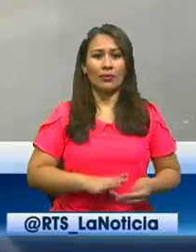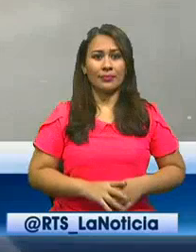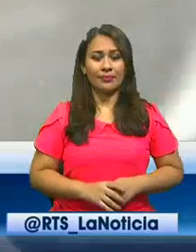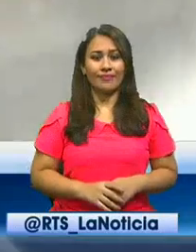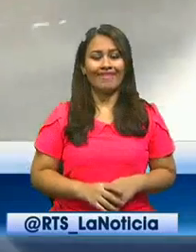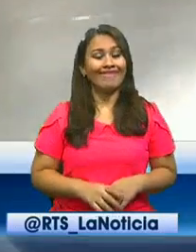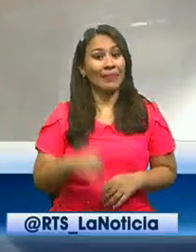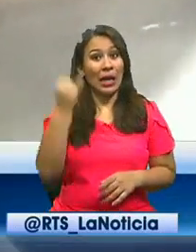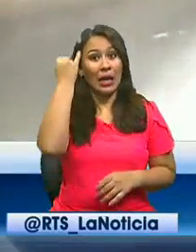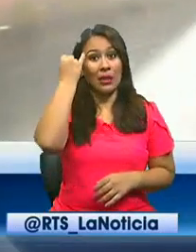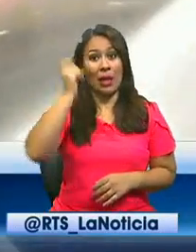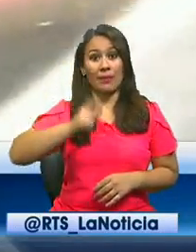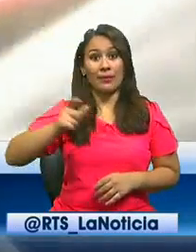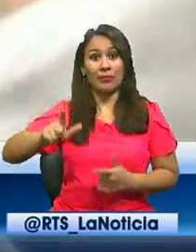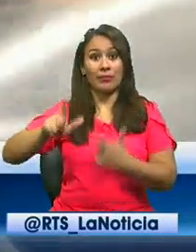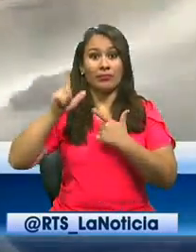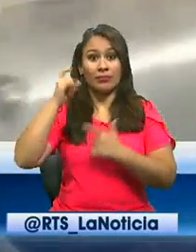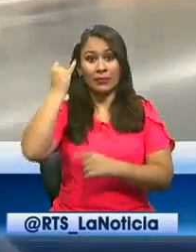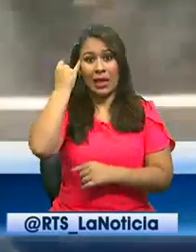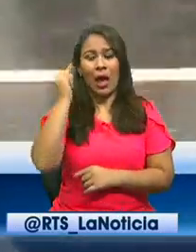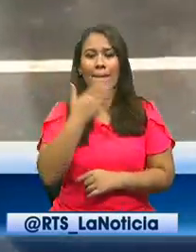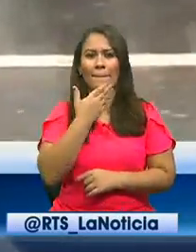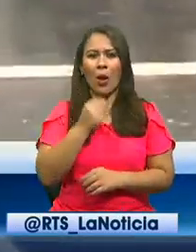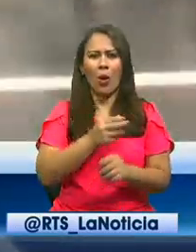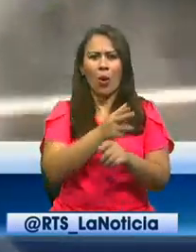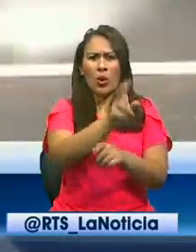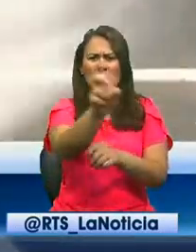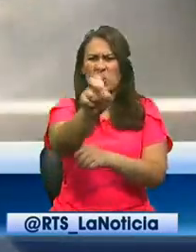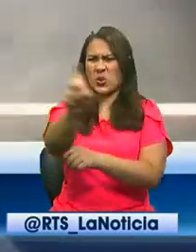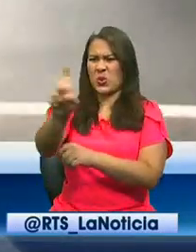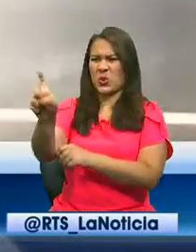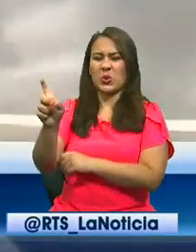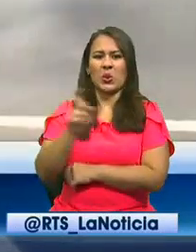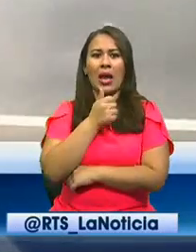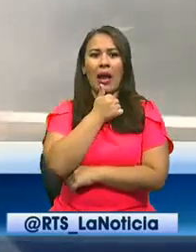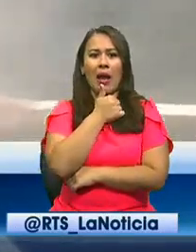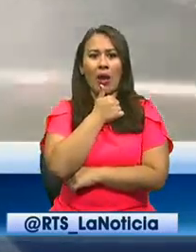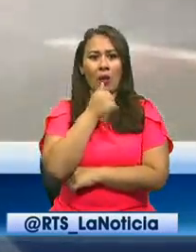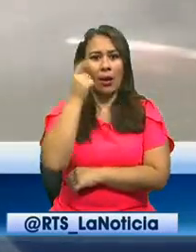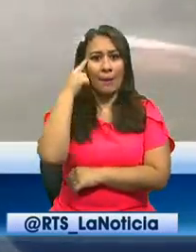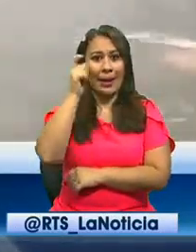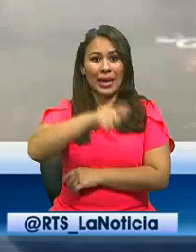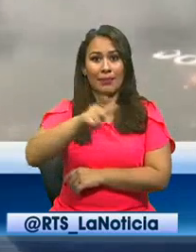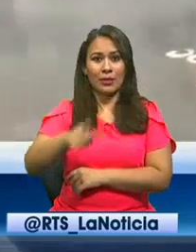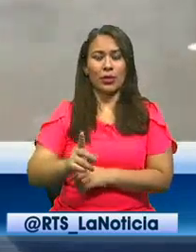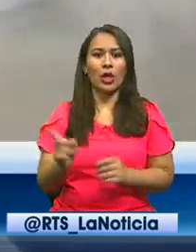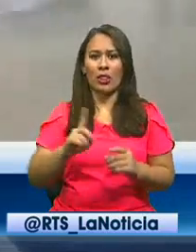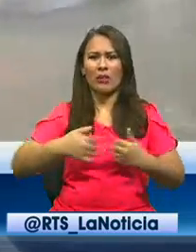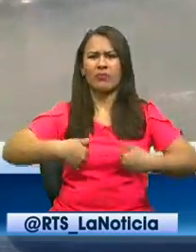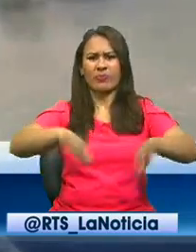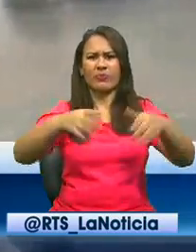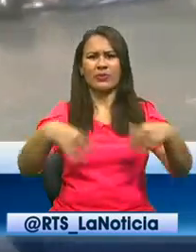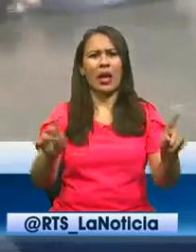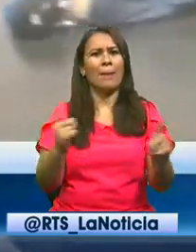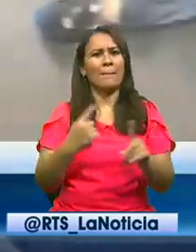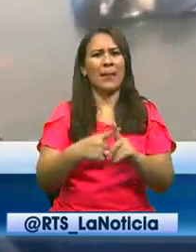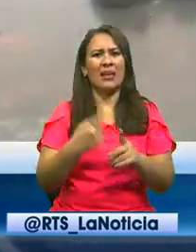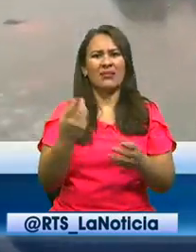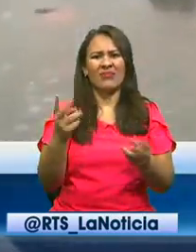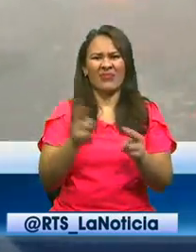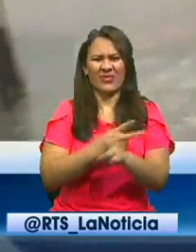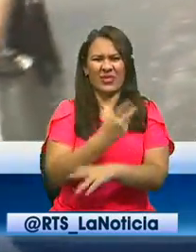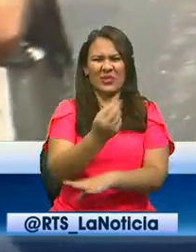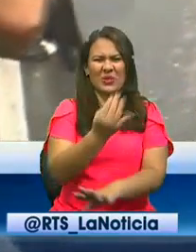La estrategia de los militares agregó el disparo de potentes chorros de agua para derribar manifestantes y disipar la amenaza de las fétidas bombas.